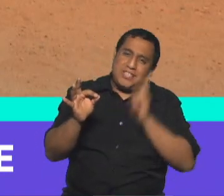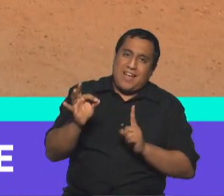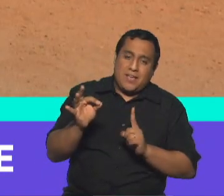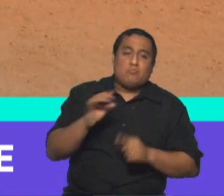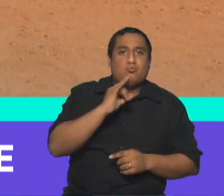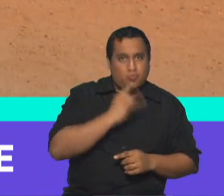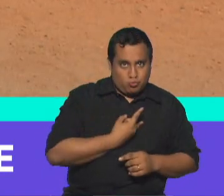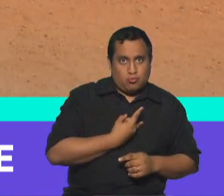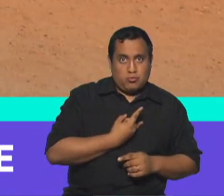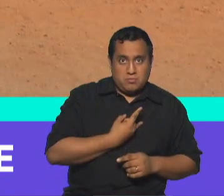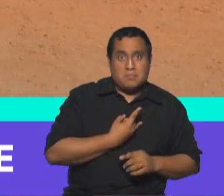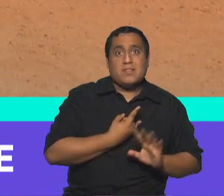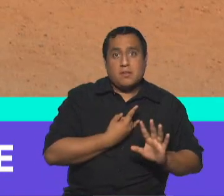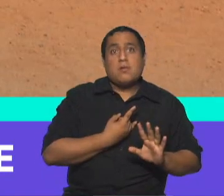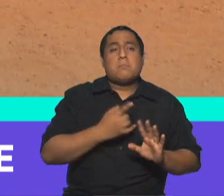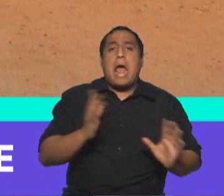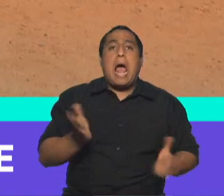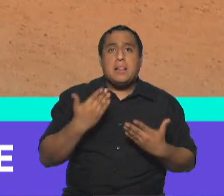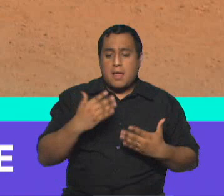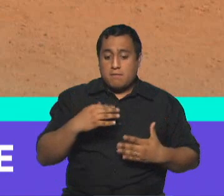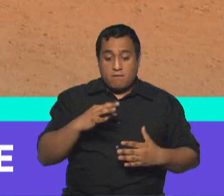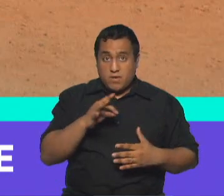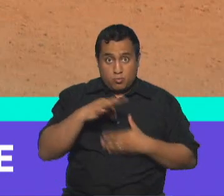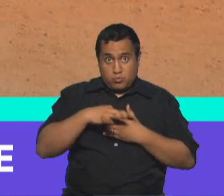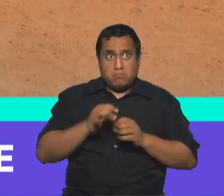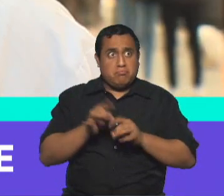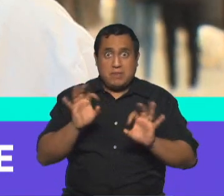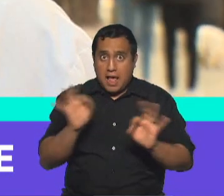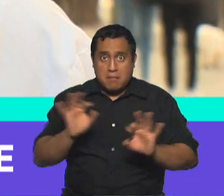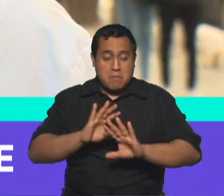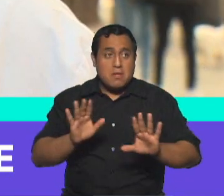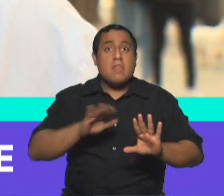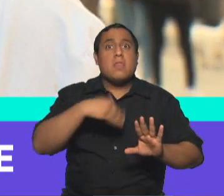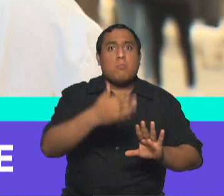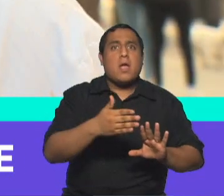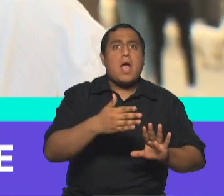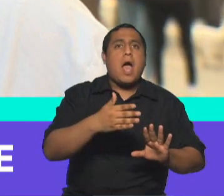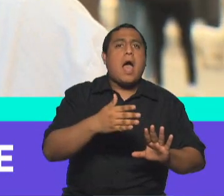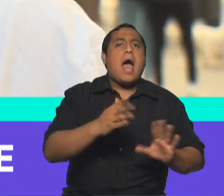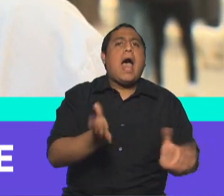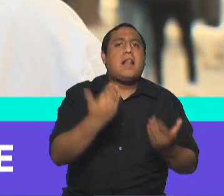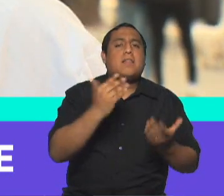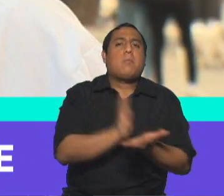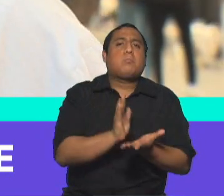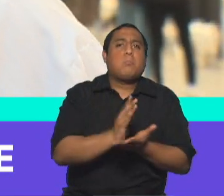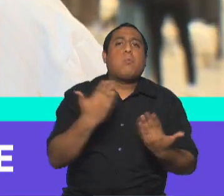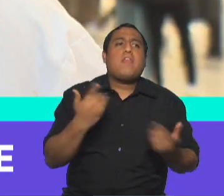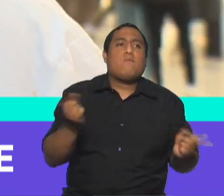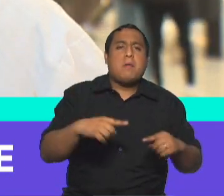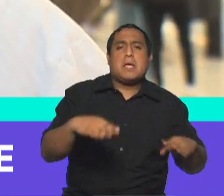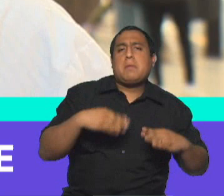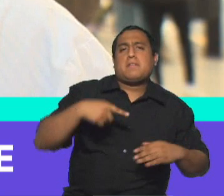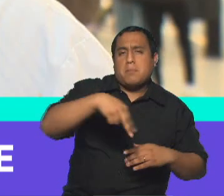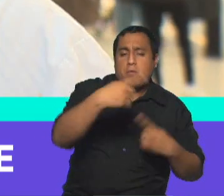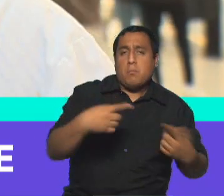estar bien para poder caminar y movernos. Y en ese sentido tener una actividad dentro de casa, que la podemos